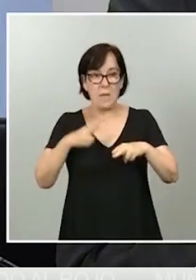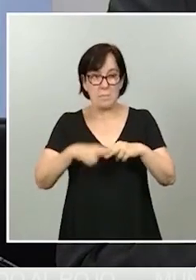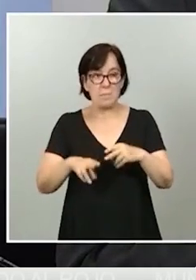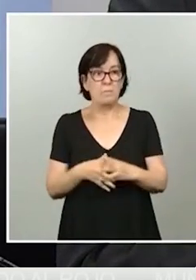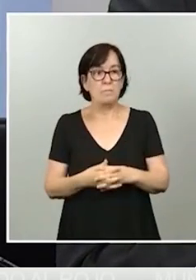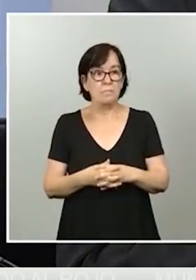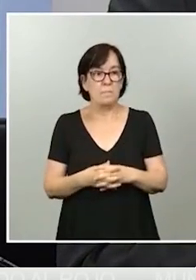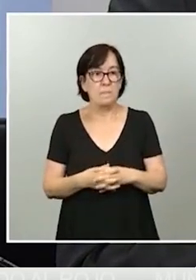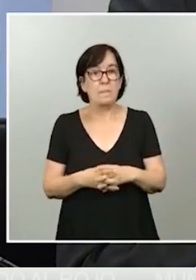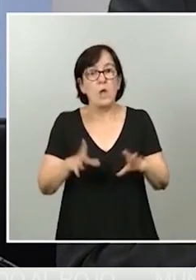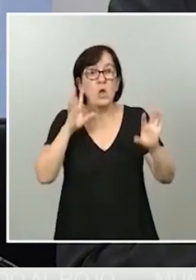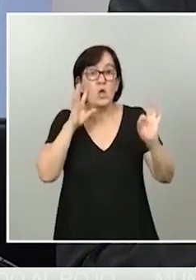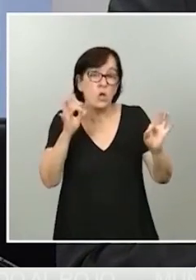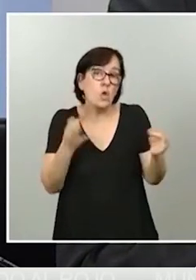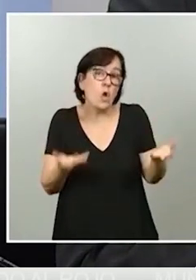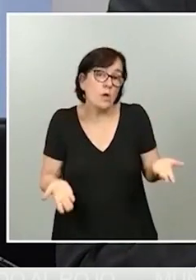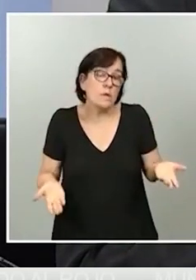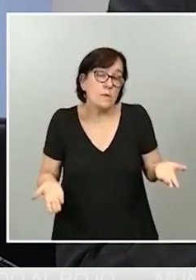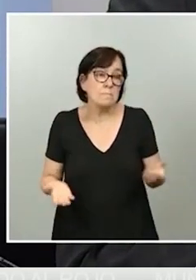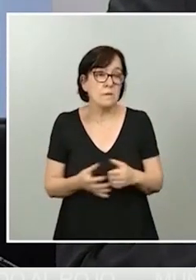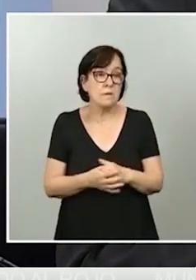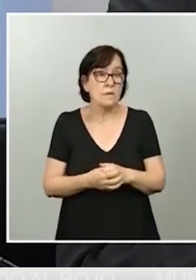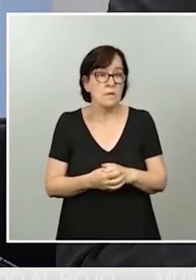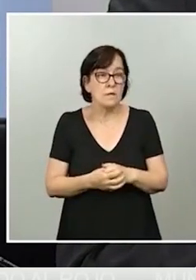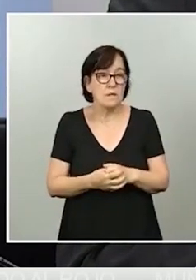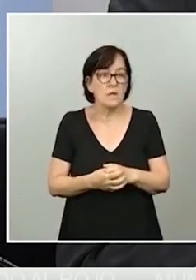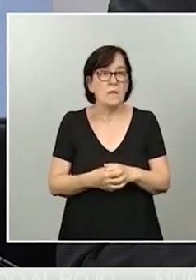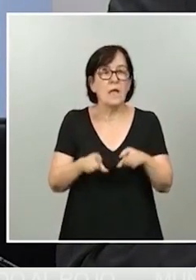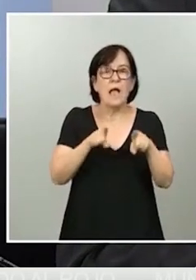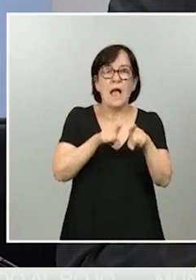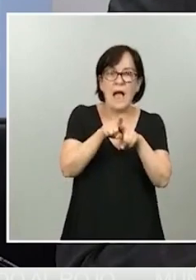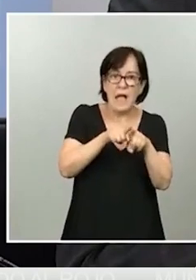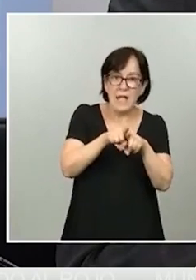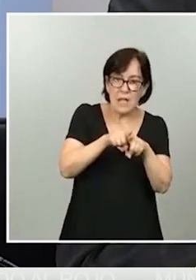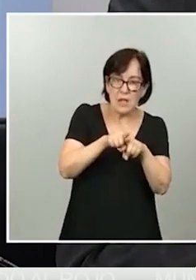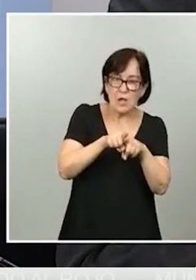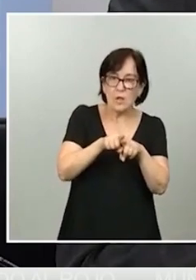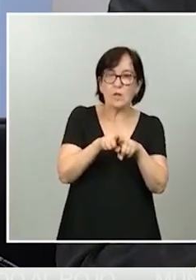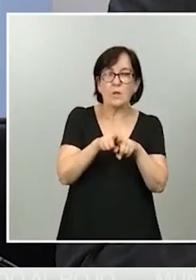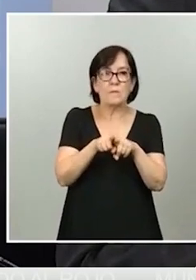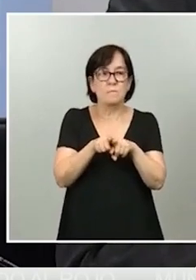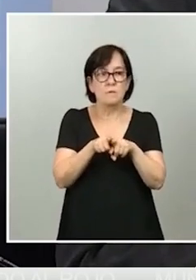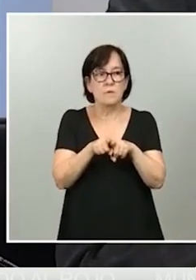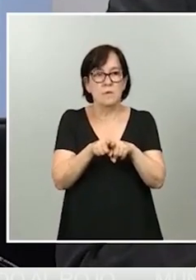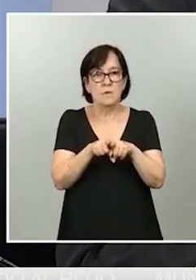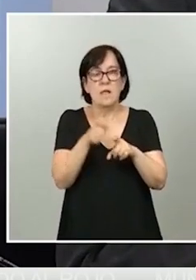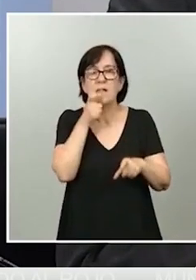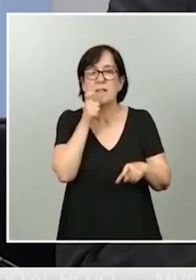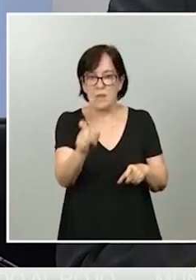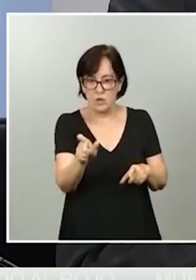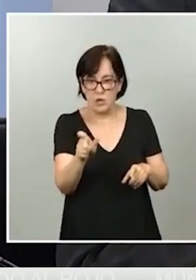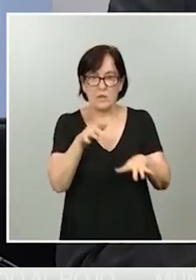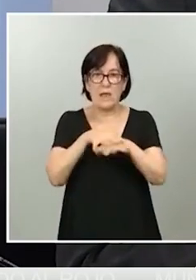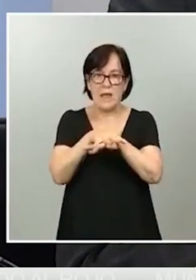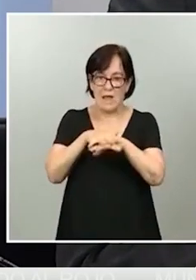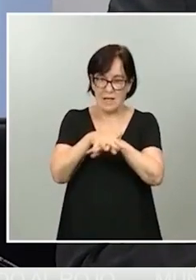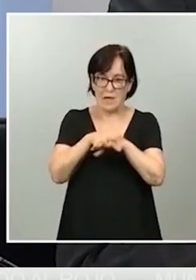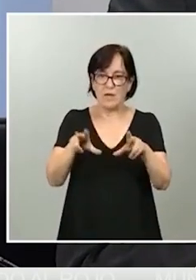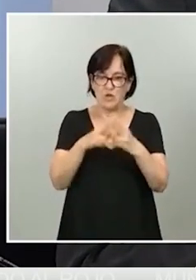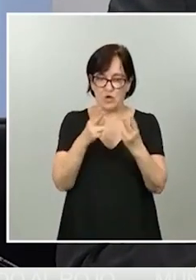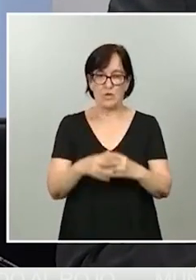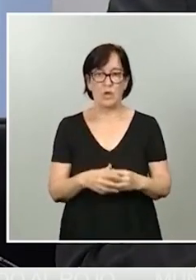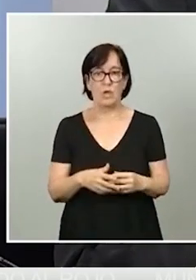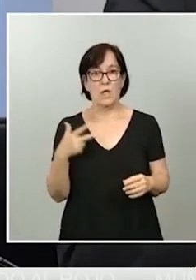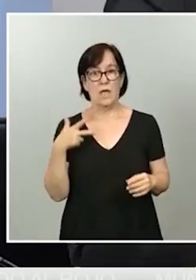que estoy escribiendo y que se refiere a un ministro que hubo en el gobierno de España que una vez